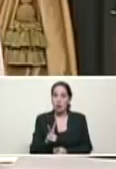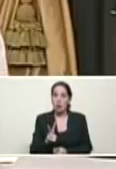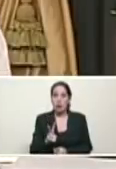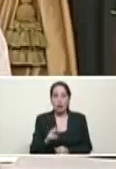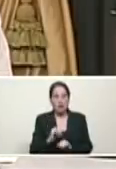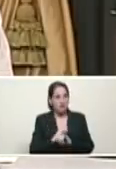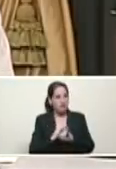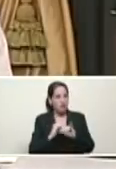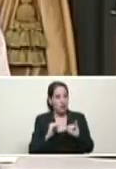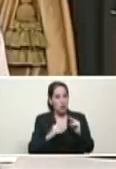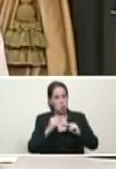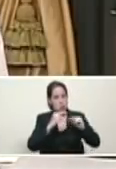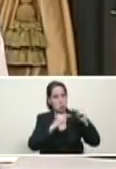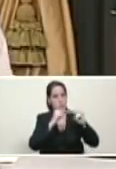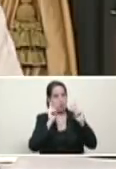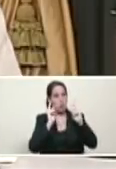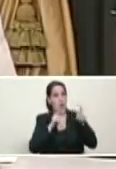terminada.